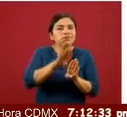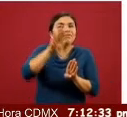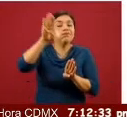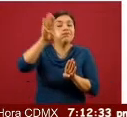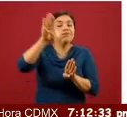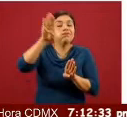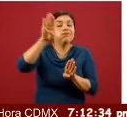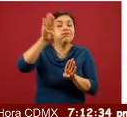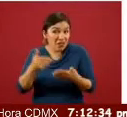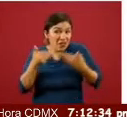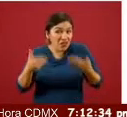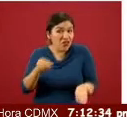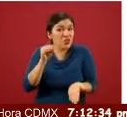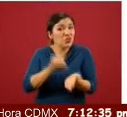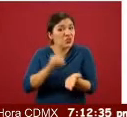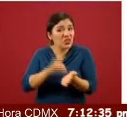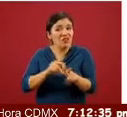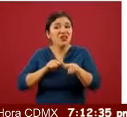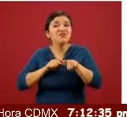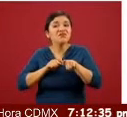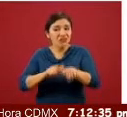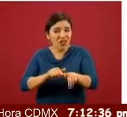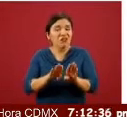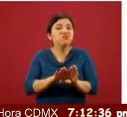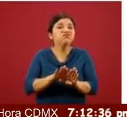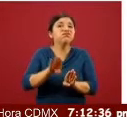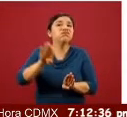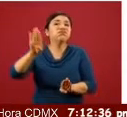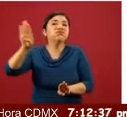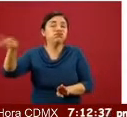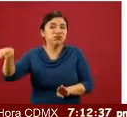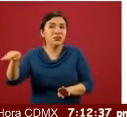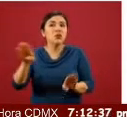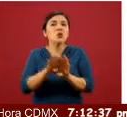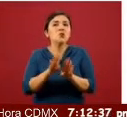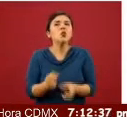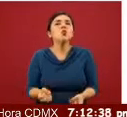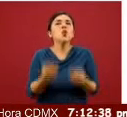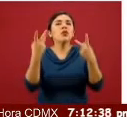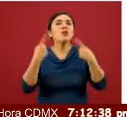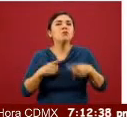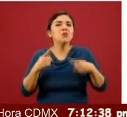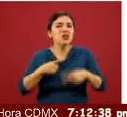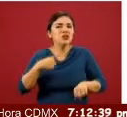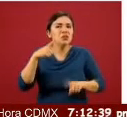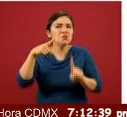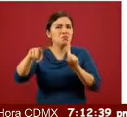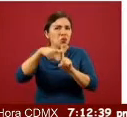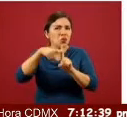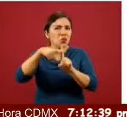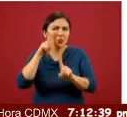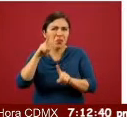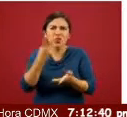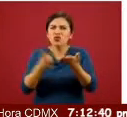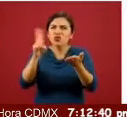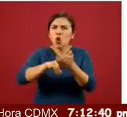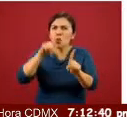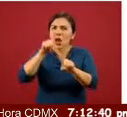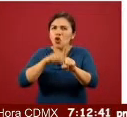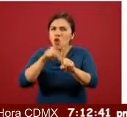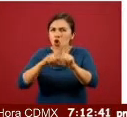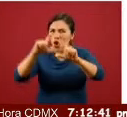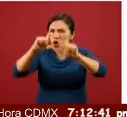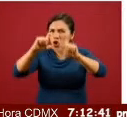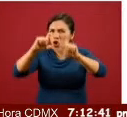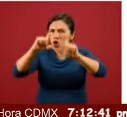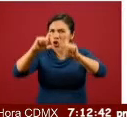tendencia todavía ascendente en la presentación de los casos cuando vemos ambos colores sin hacer una distinción. La